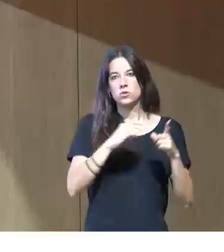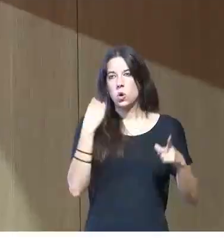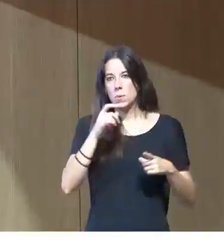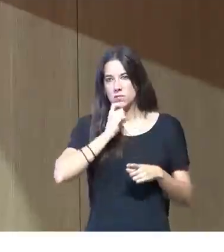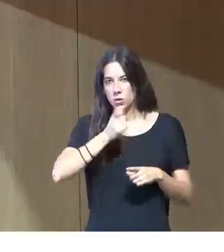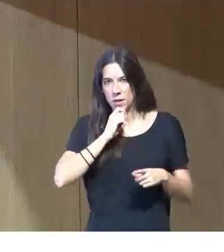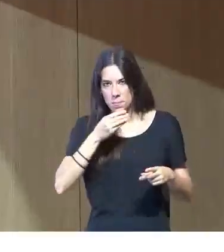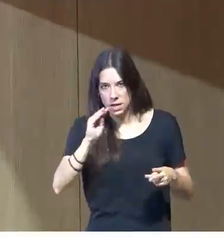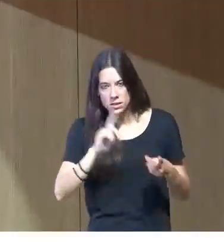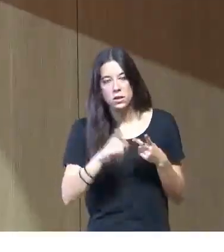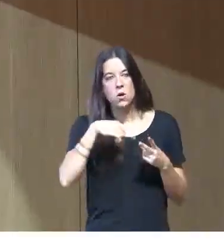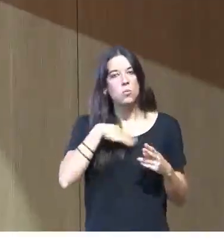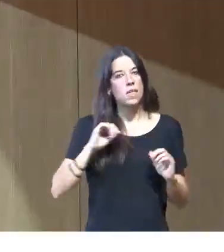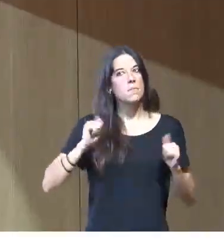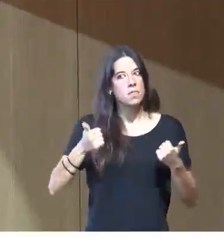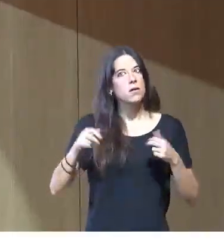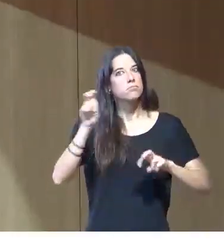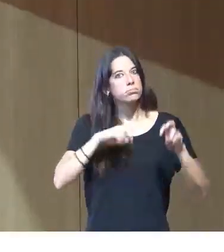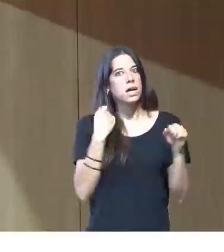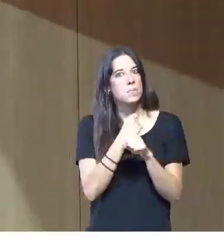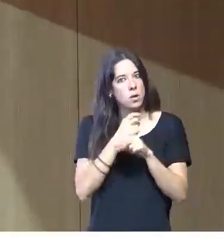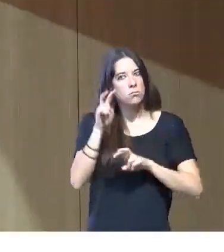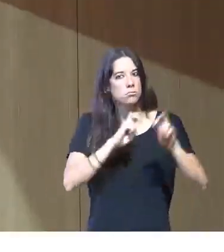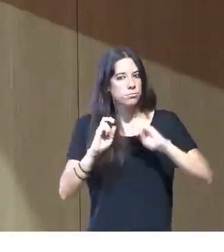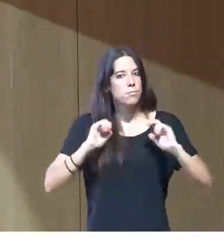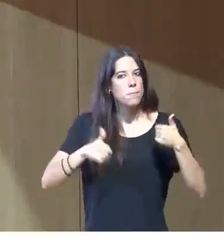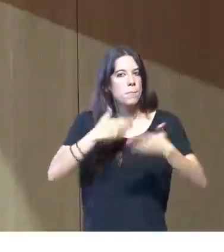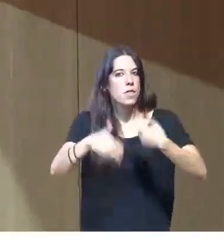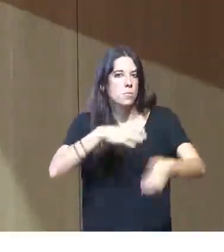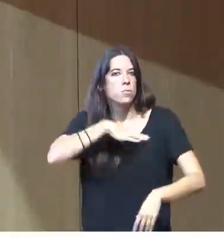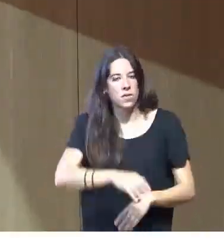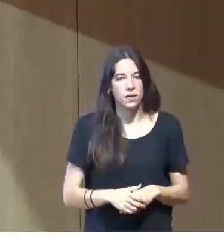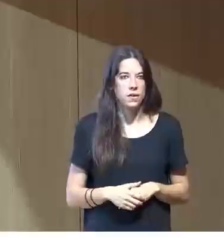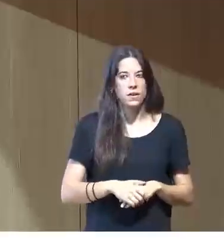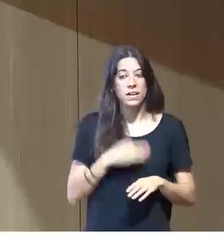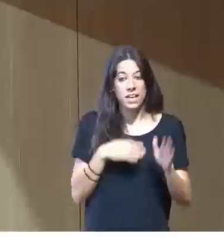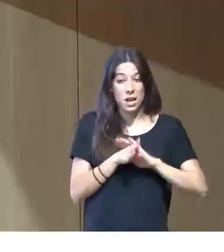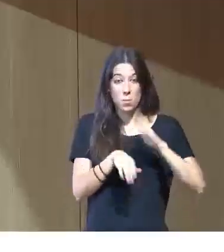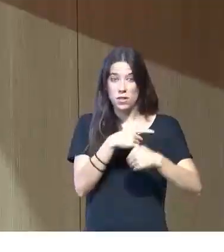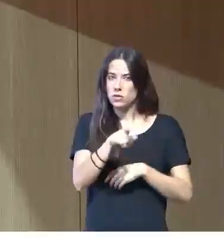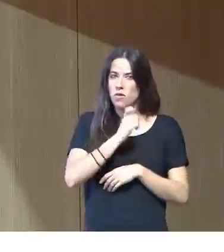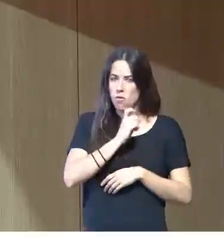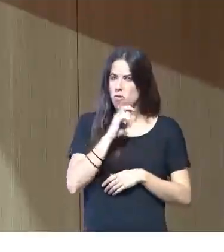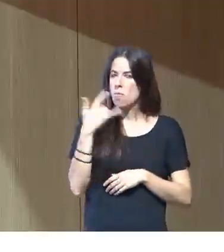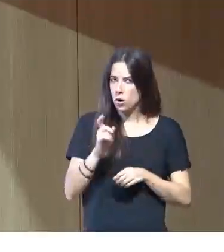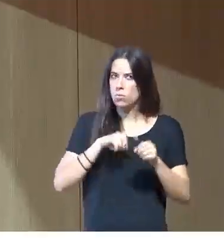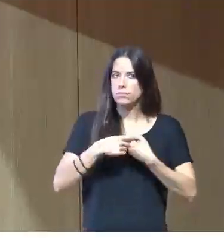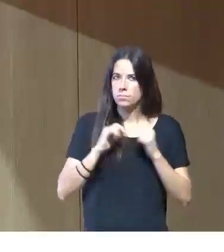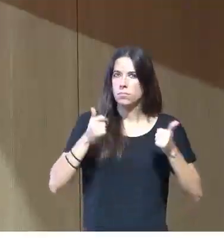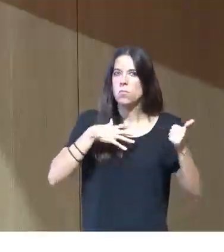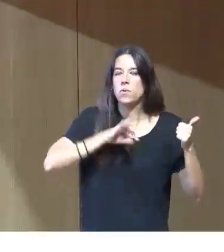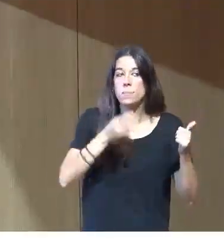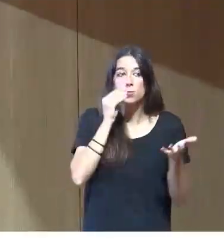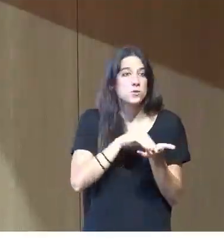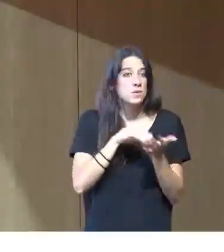puedan empezar a buscar empleos puedan empezar a participar en ese proceso que es complejo pero que a veces sin